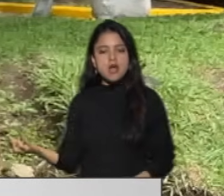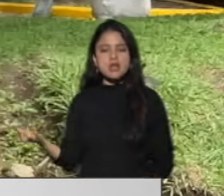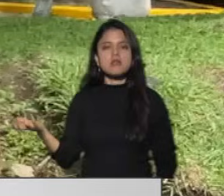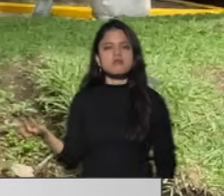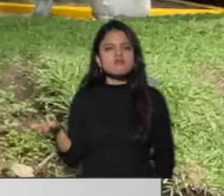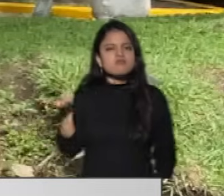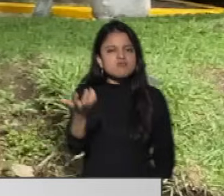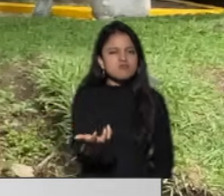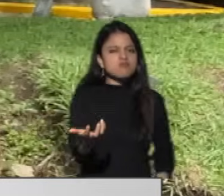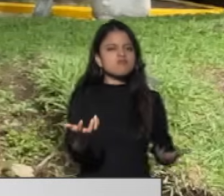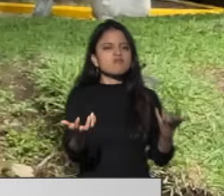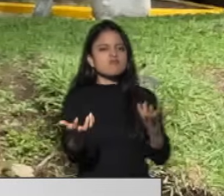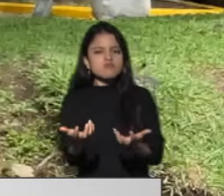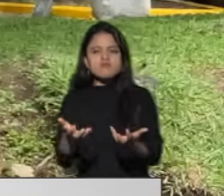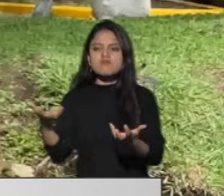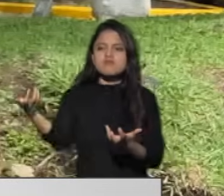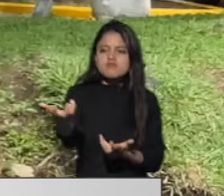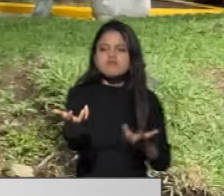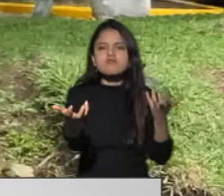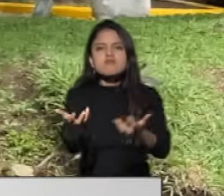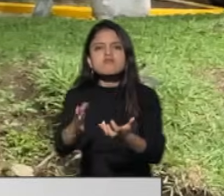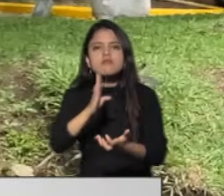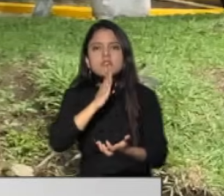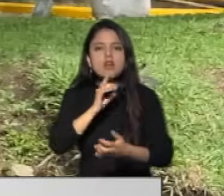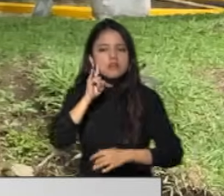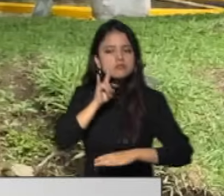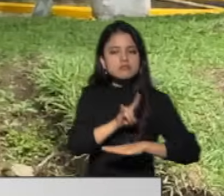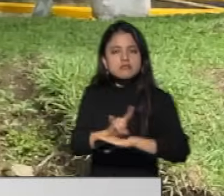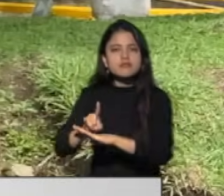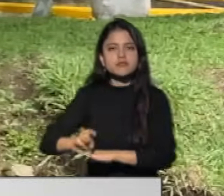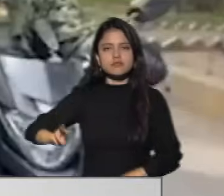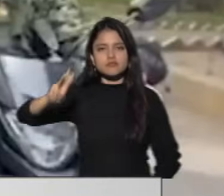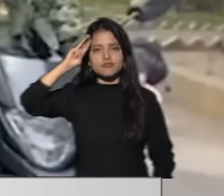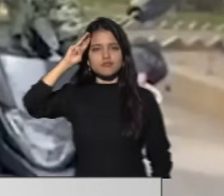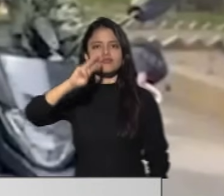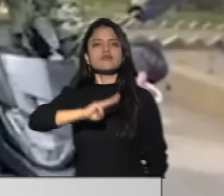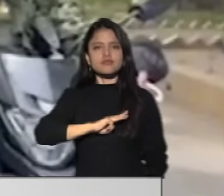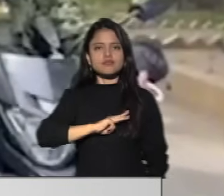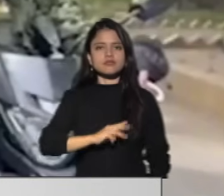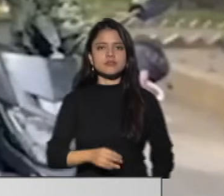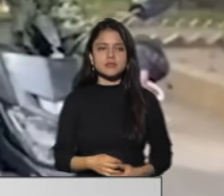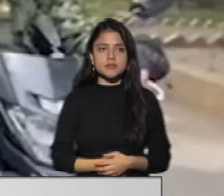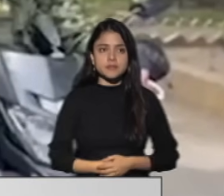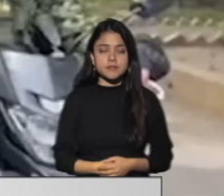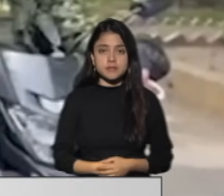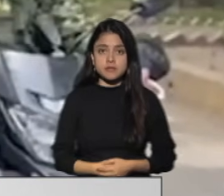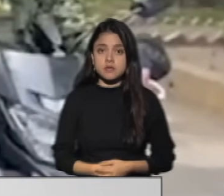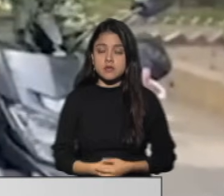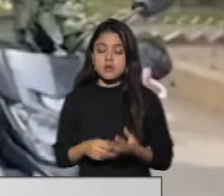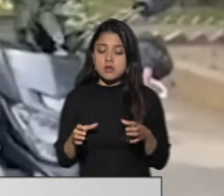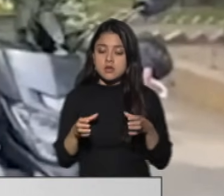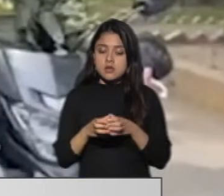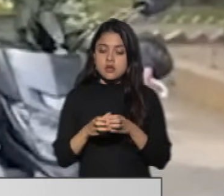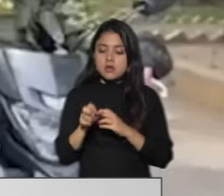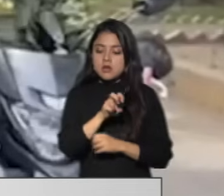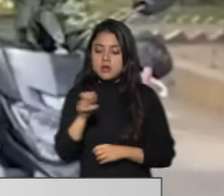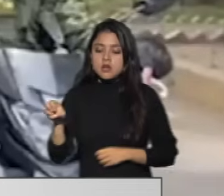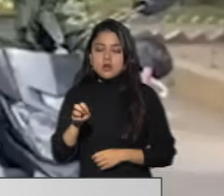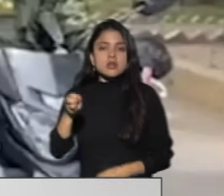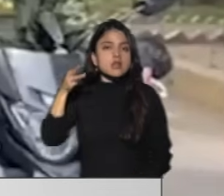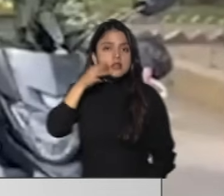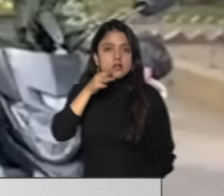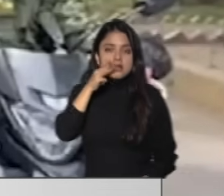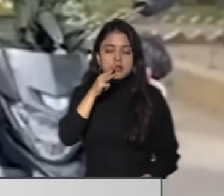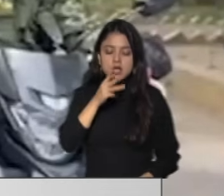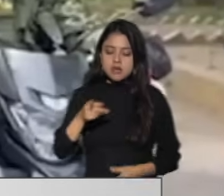comprometidos en garantizar la votación de los colombianos. El Comando Específico Norte de Santander ha dispuesto de la totalidad de